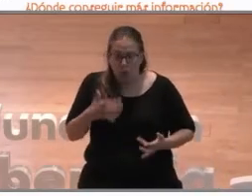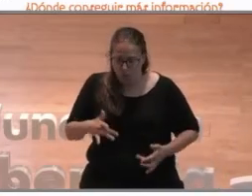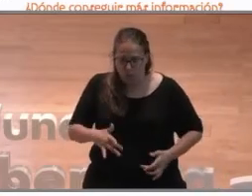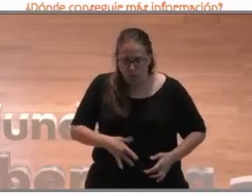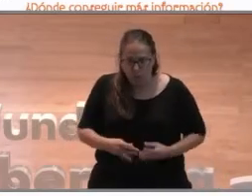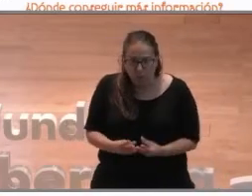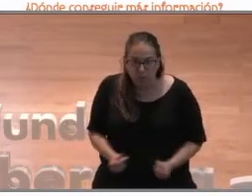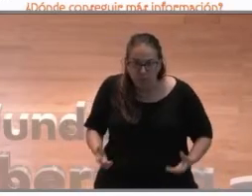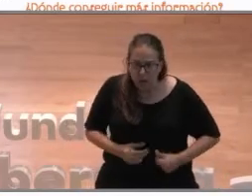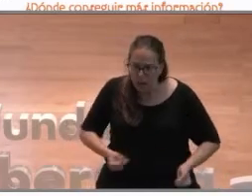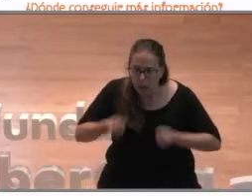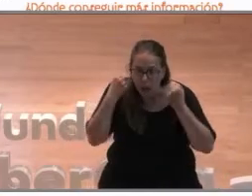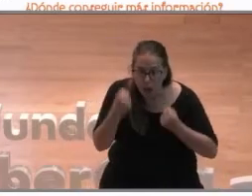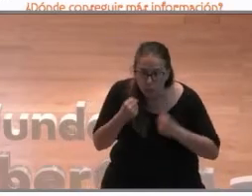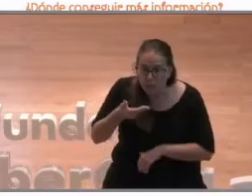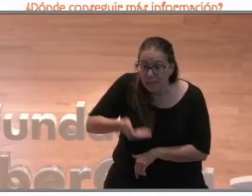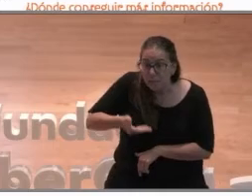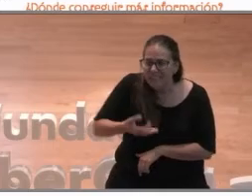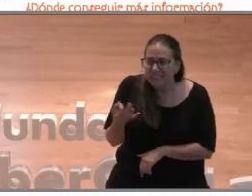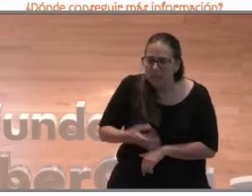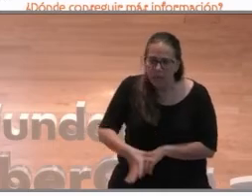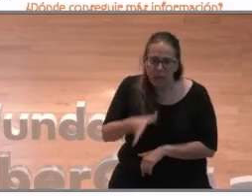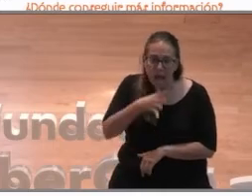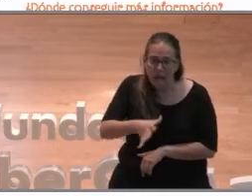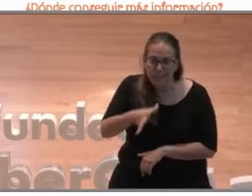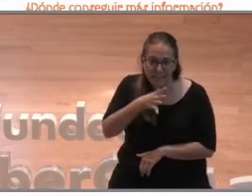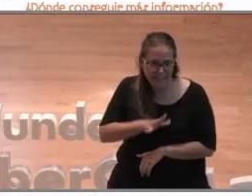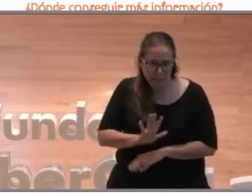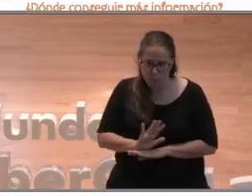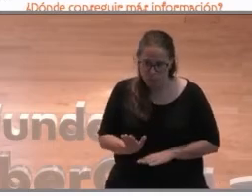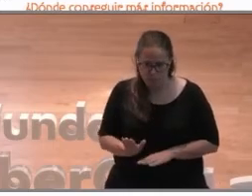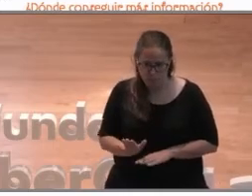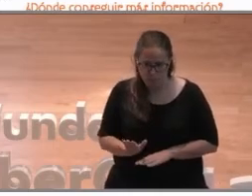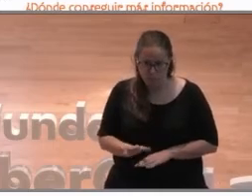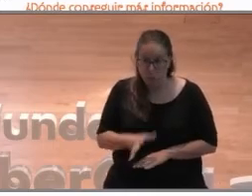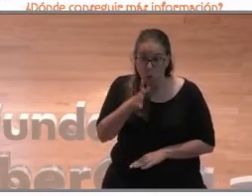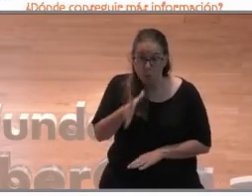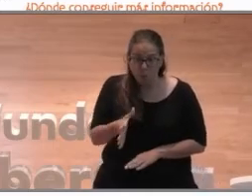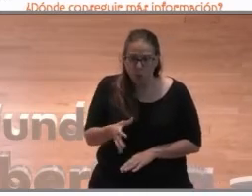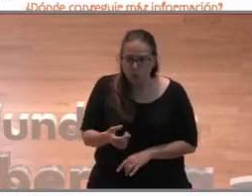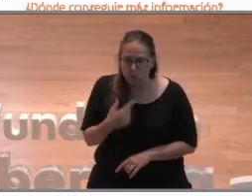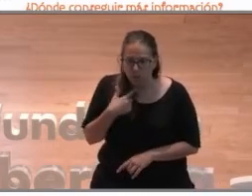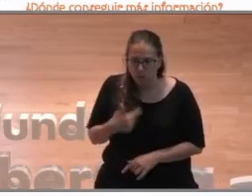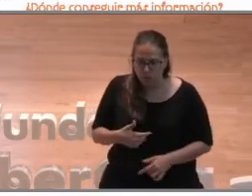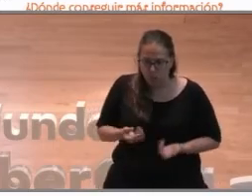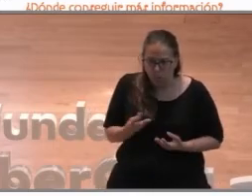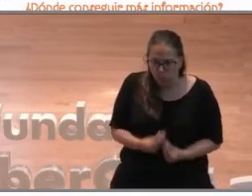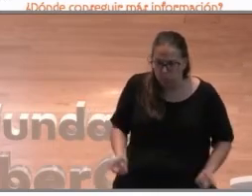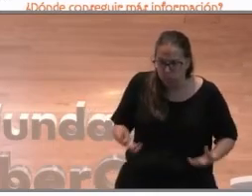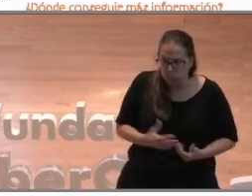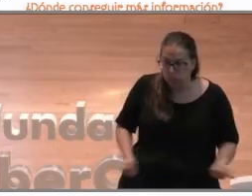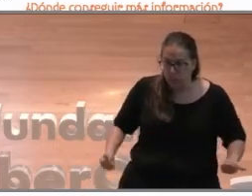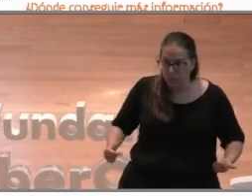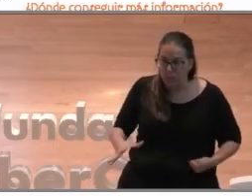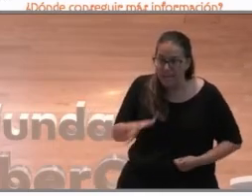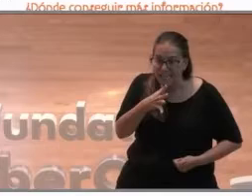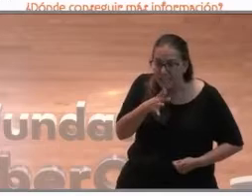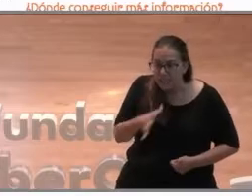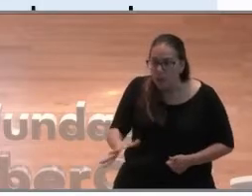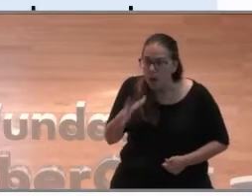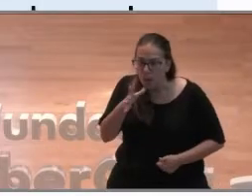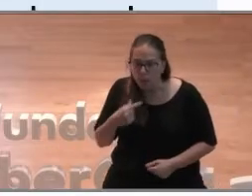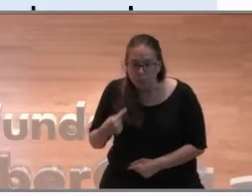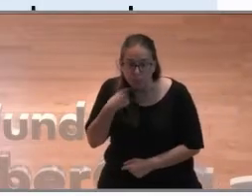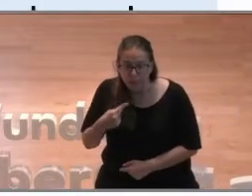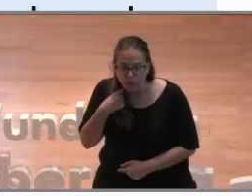aguda lo fundamental es mantenerse bien hidratado, porque se pierde mucho líquido, se pierde mucho agua y muchos